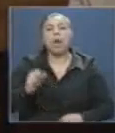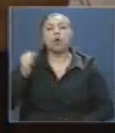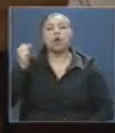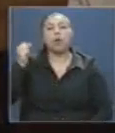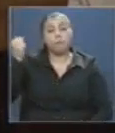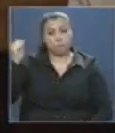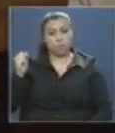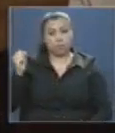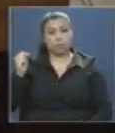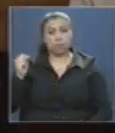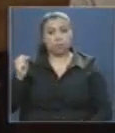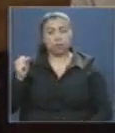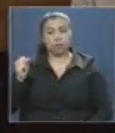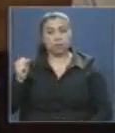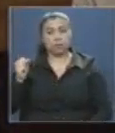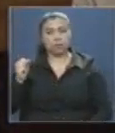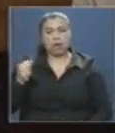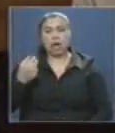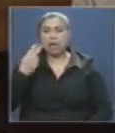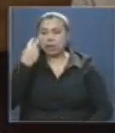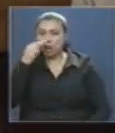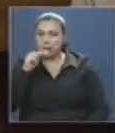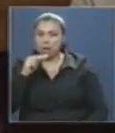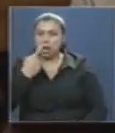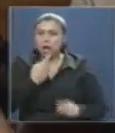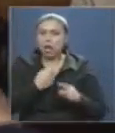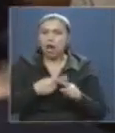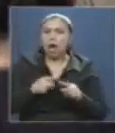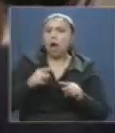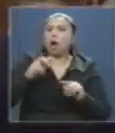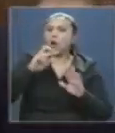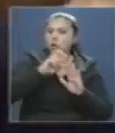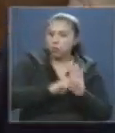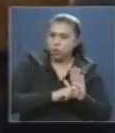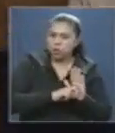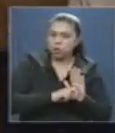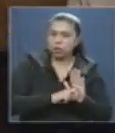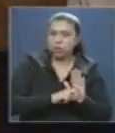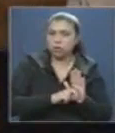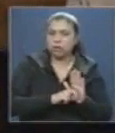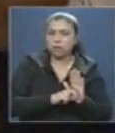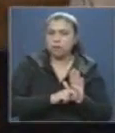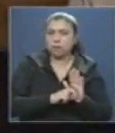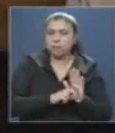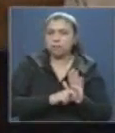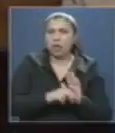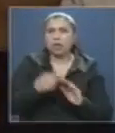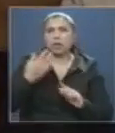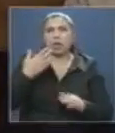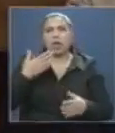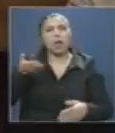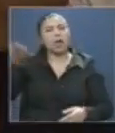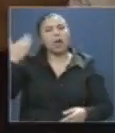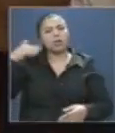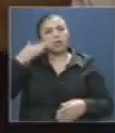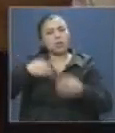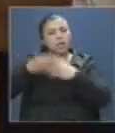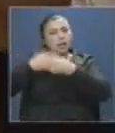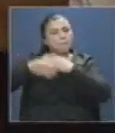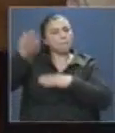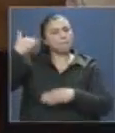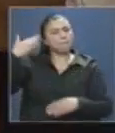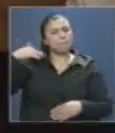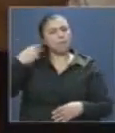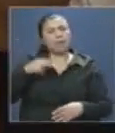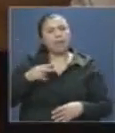ahí hay que poner ojo también a otro tipo de proyectos que nosotros nos hemos opuesto en el pasado, como aquellos que